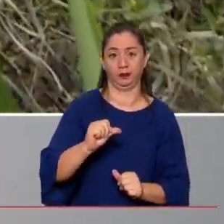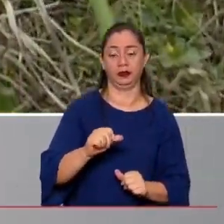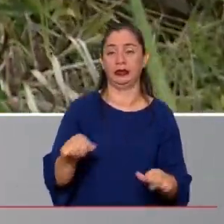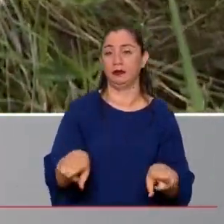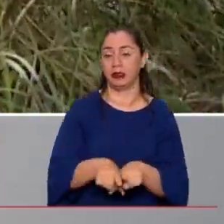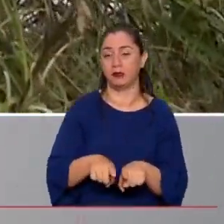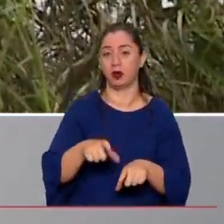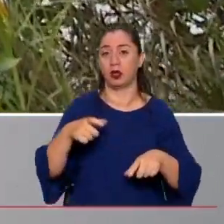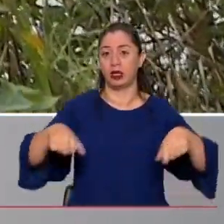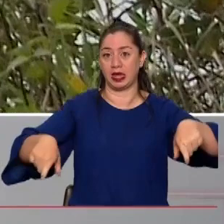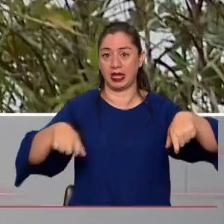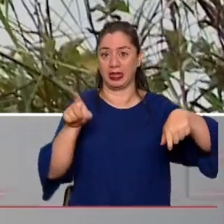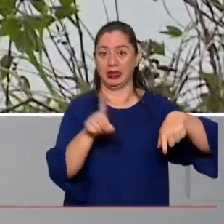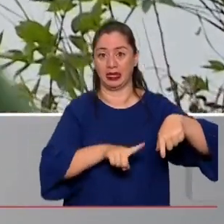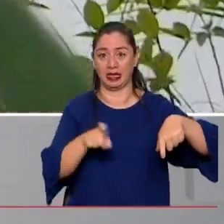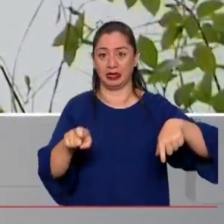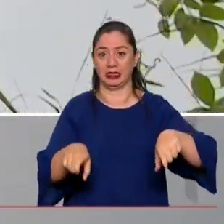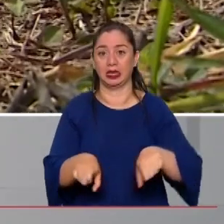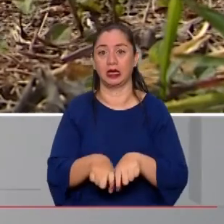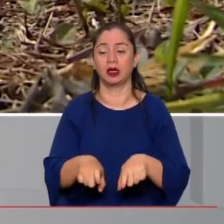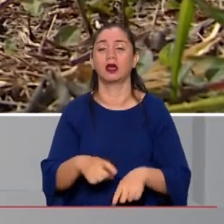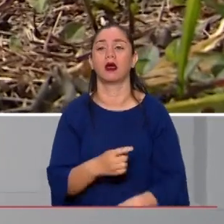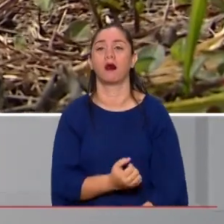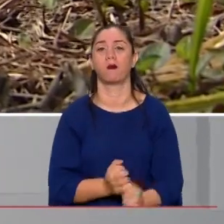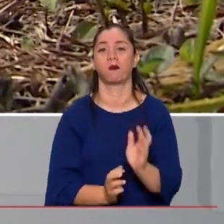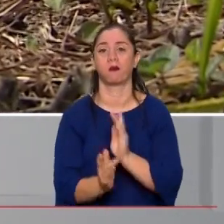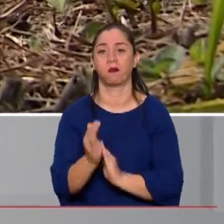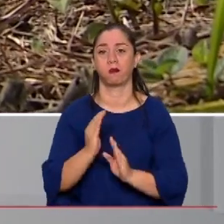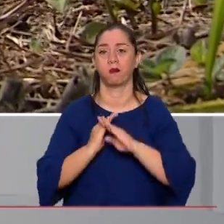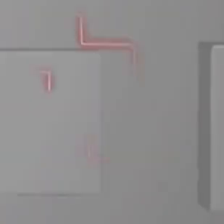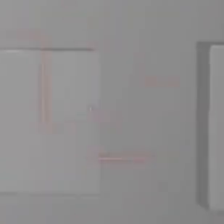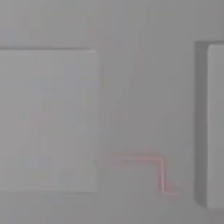fútbol, hecha con plantas piroresistentes.